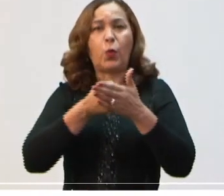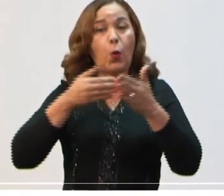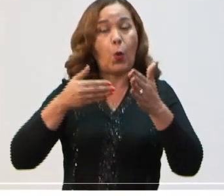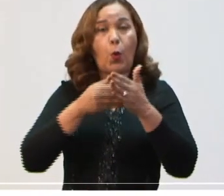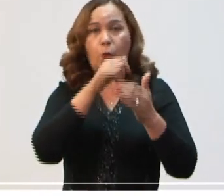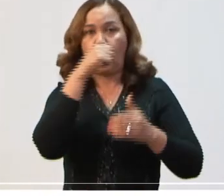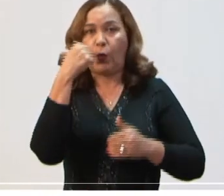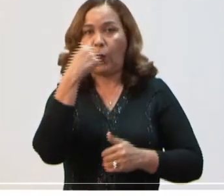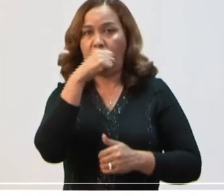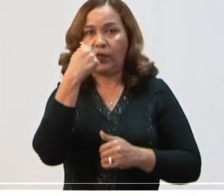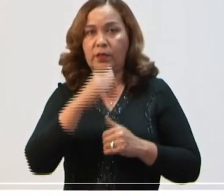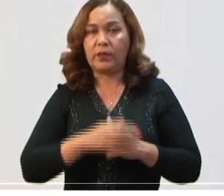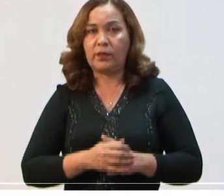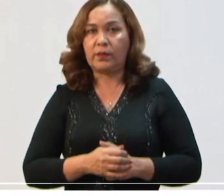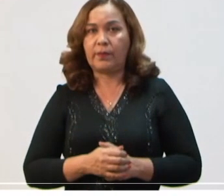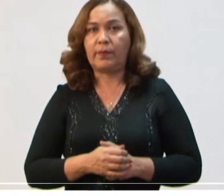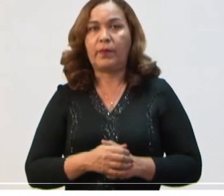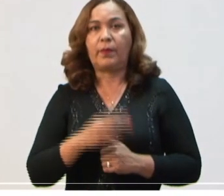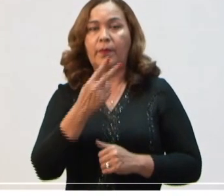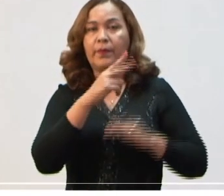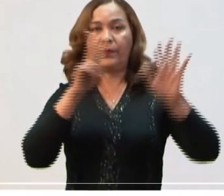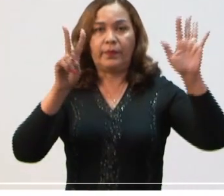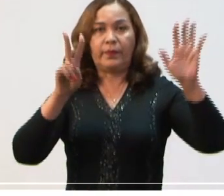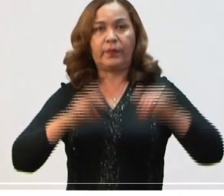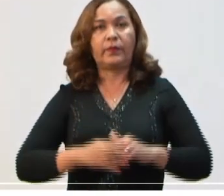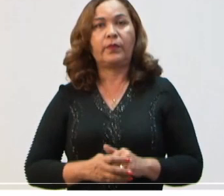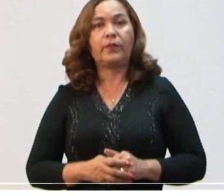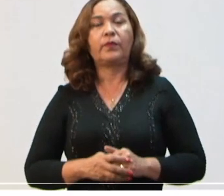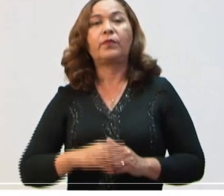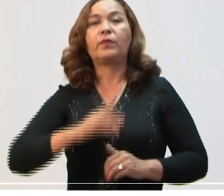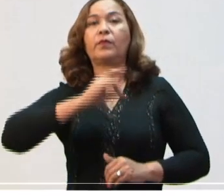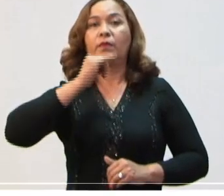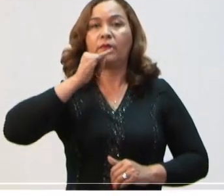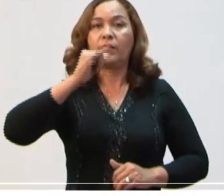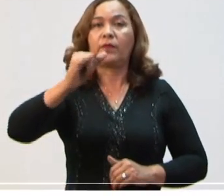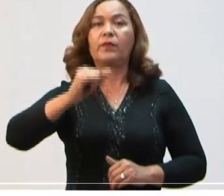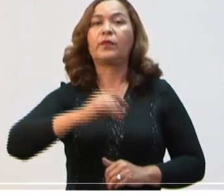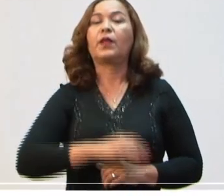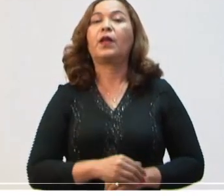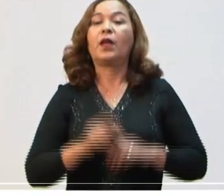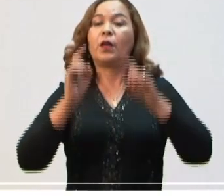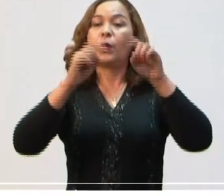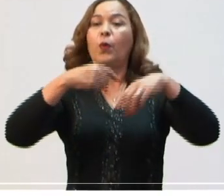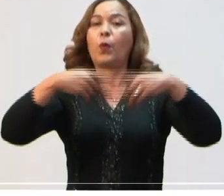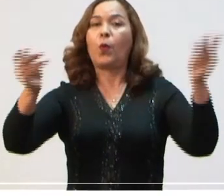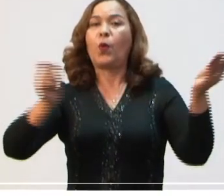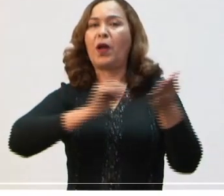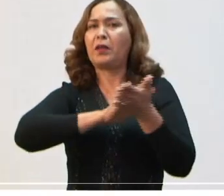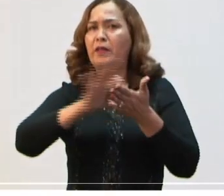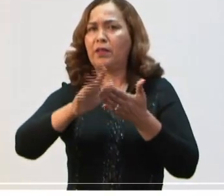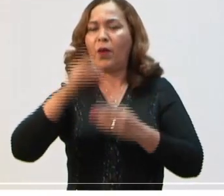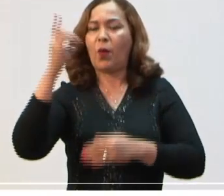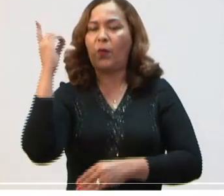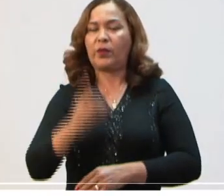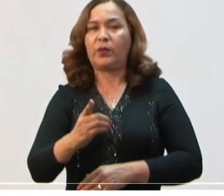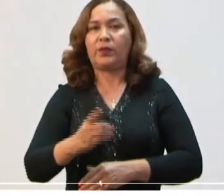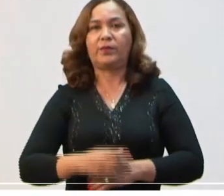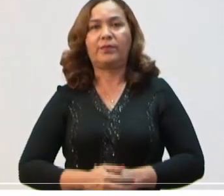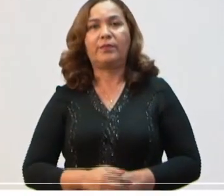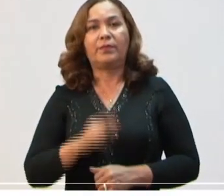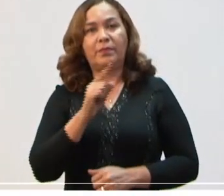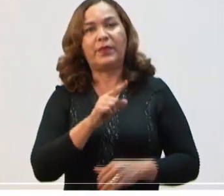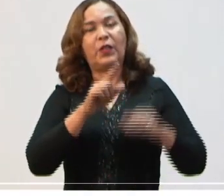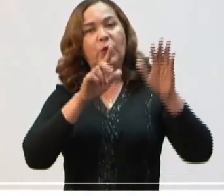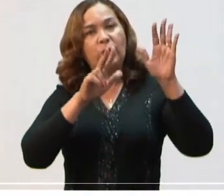drogas día 27 decreto de instrucción pública gratuita y obligatoria